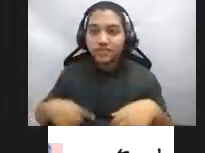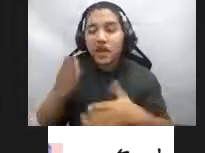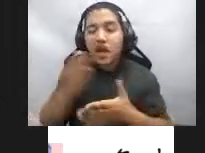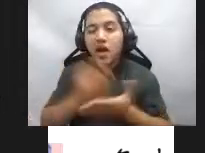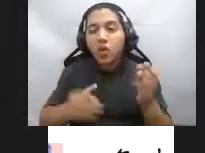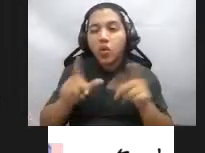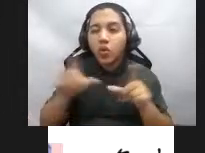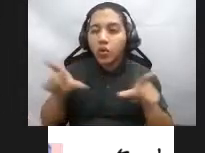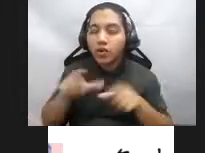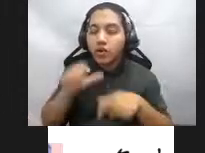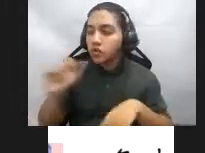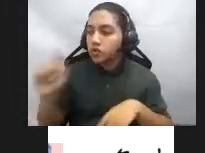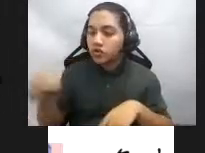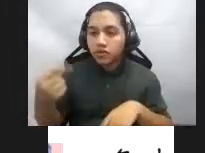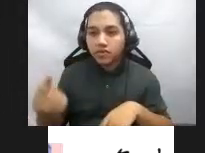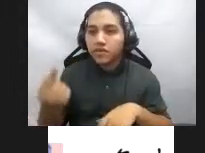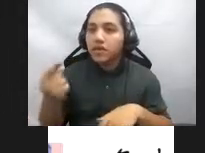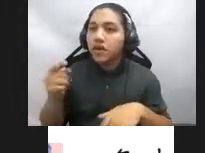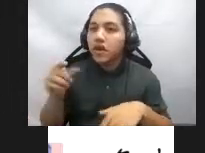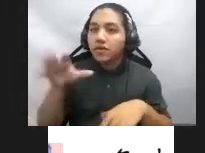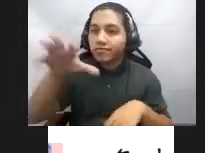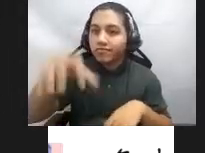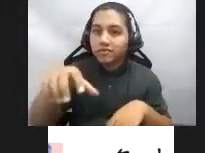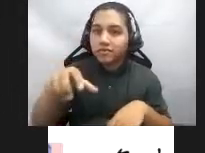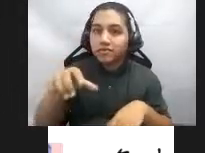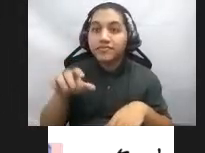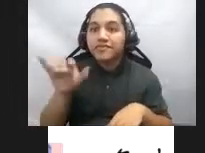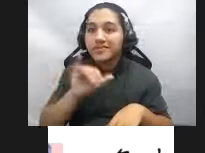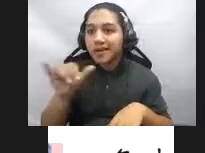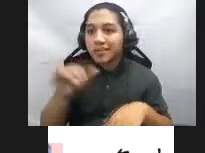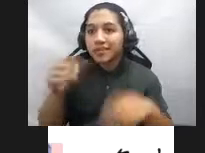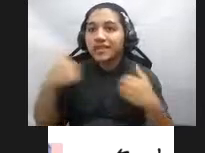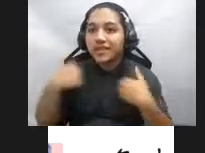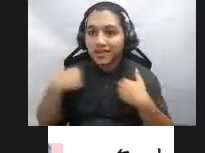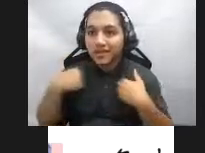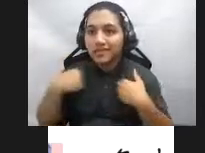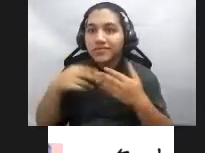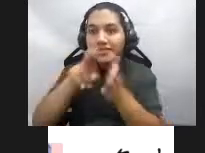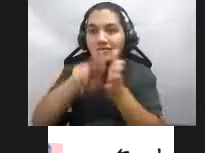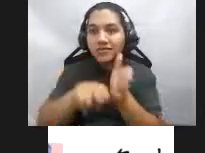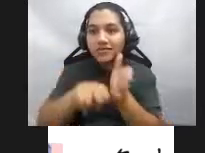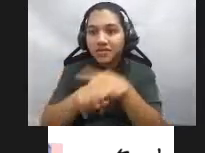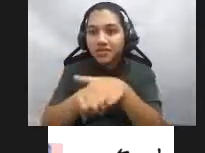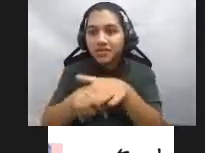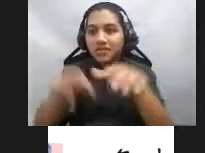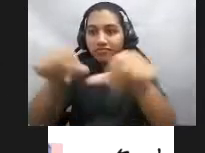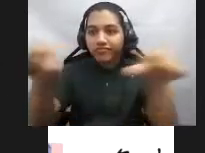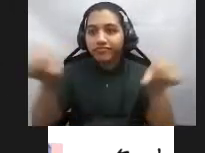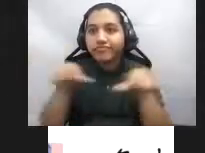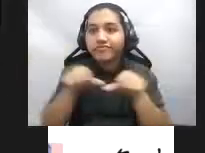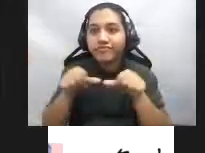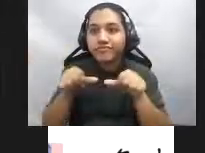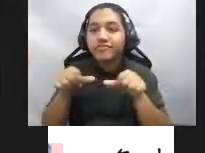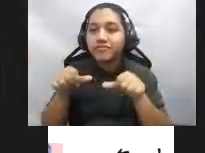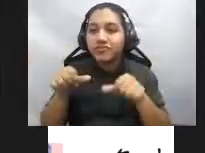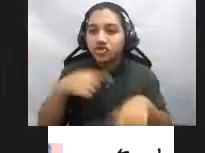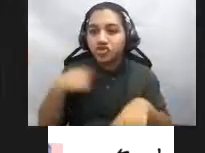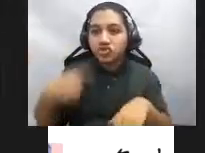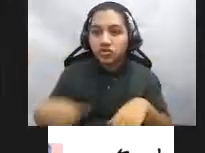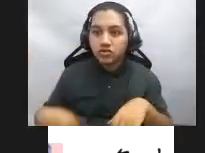de Cuba, también existe un cementerio chino. En La Habana existe un cementerio chino